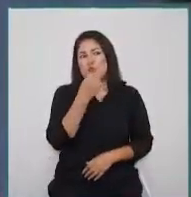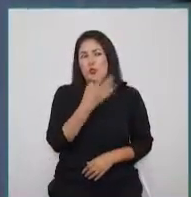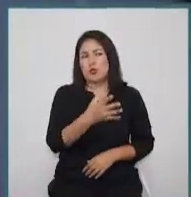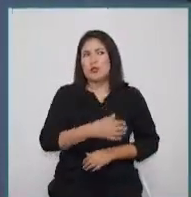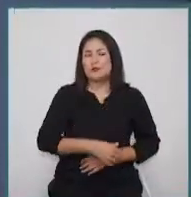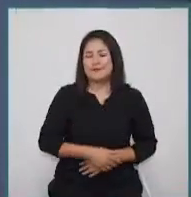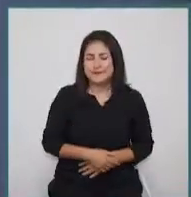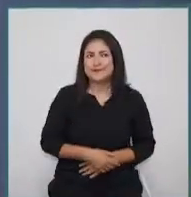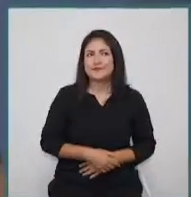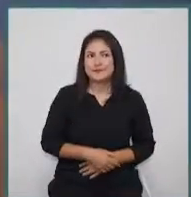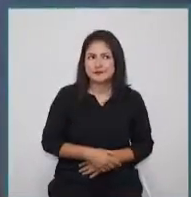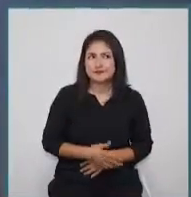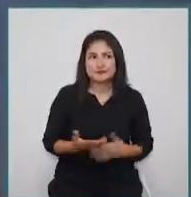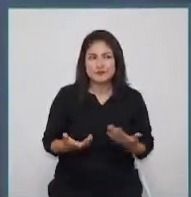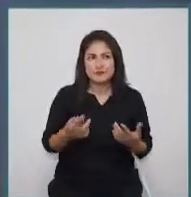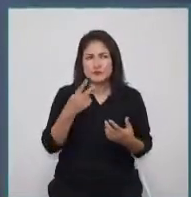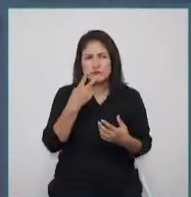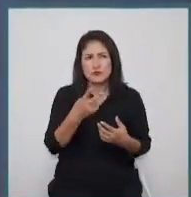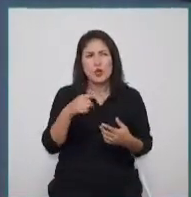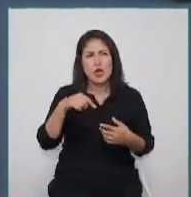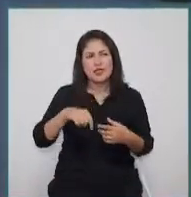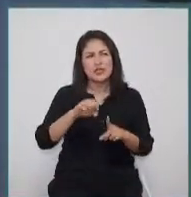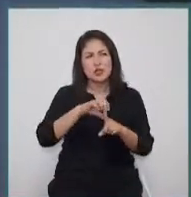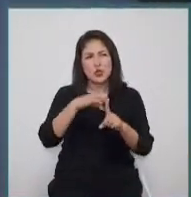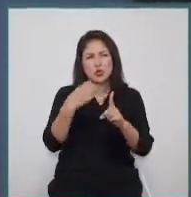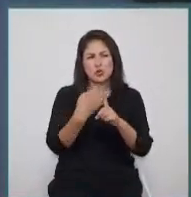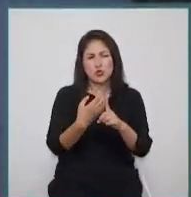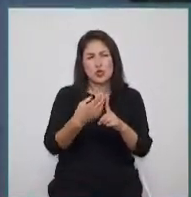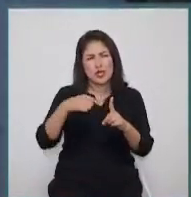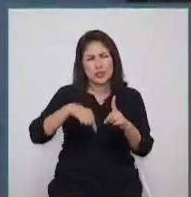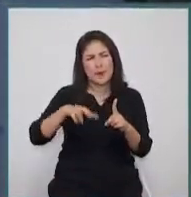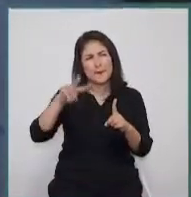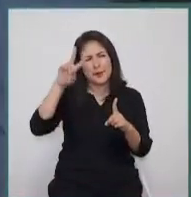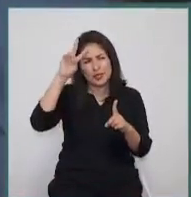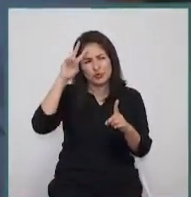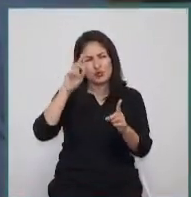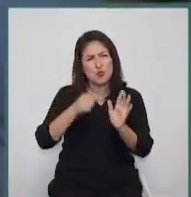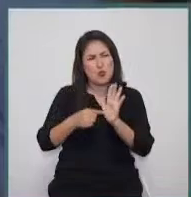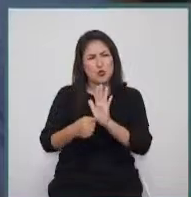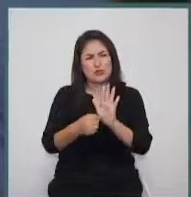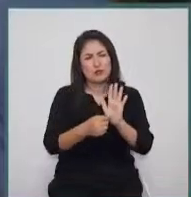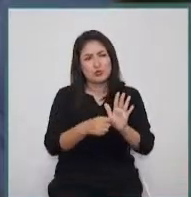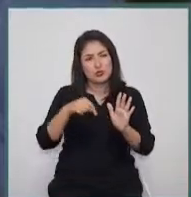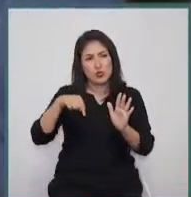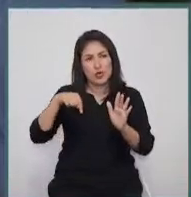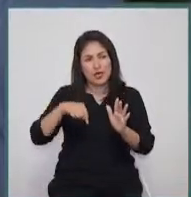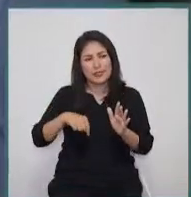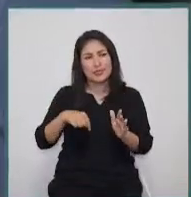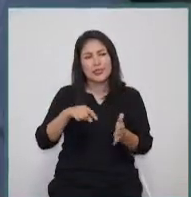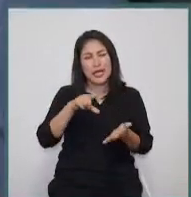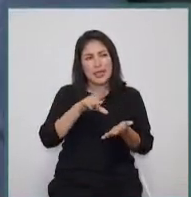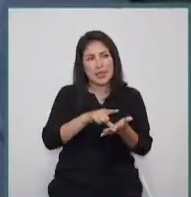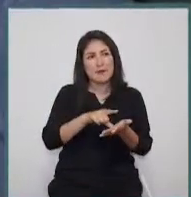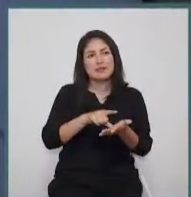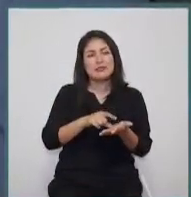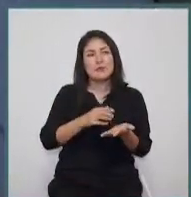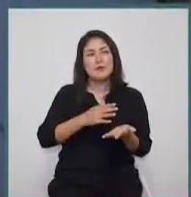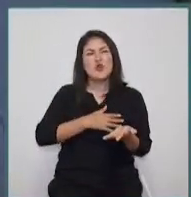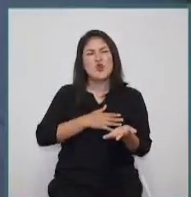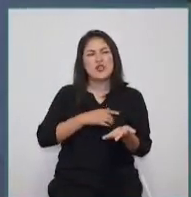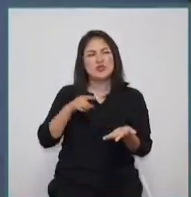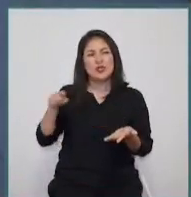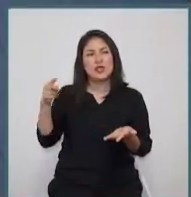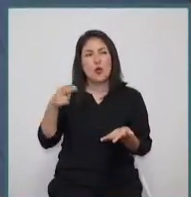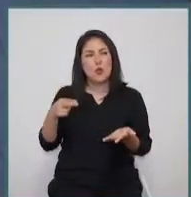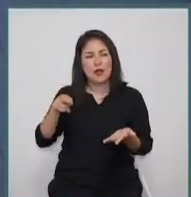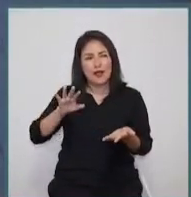la presentación. Demostrar la cultura nuestra, ¿no? Nosotros acá residentes en Lima, pero